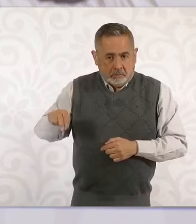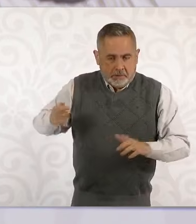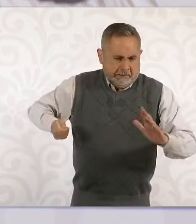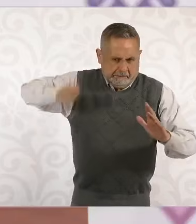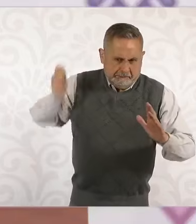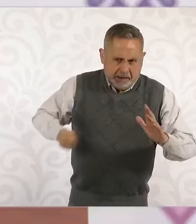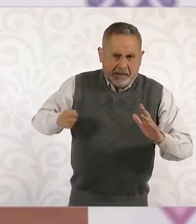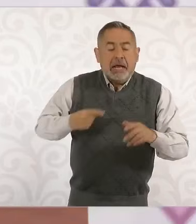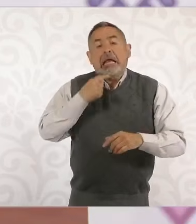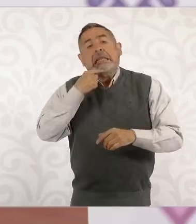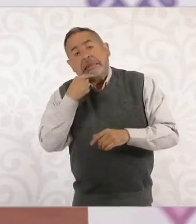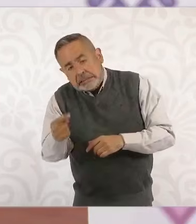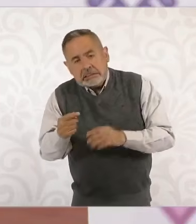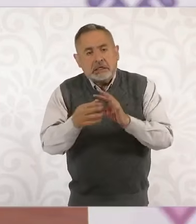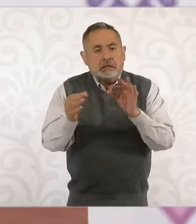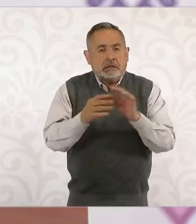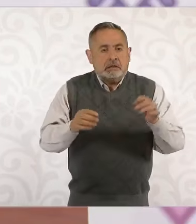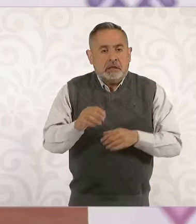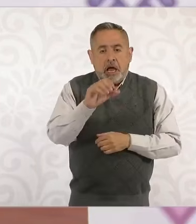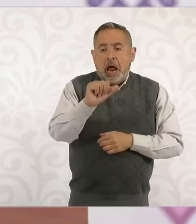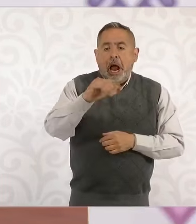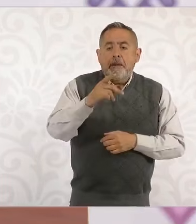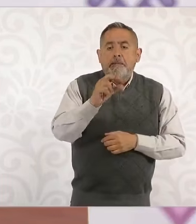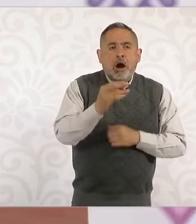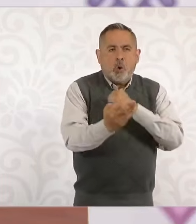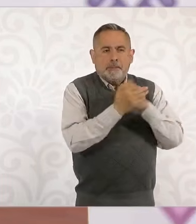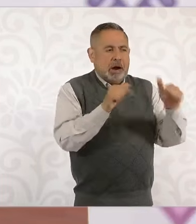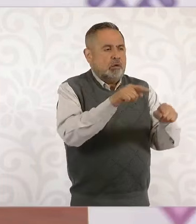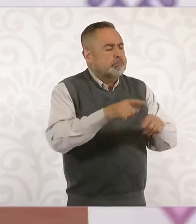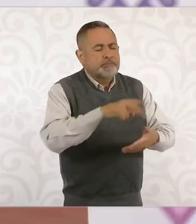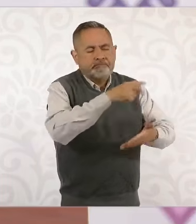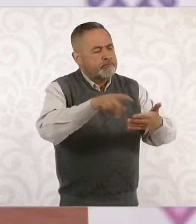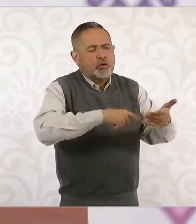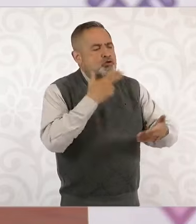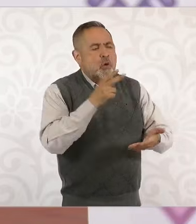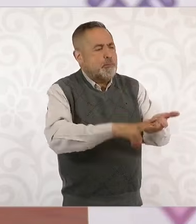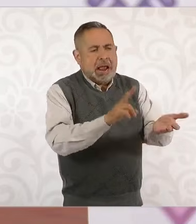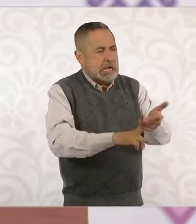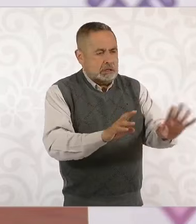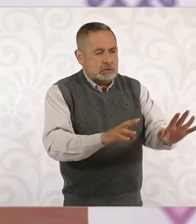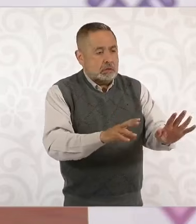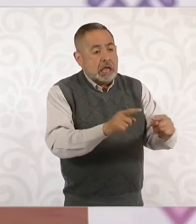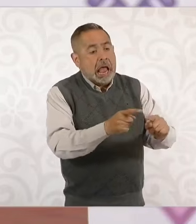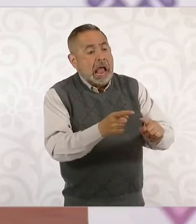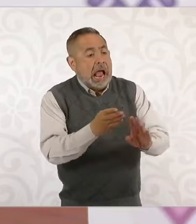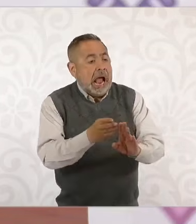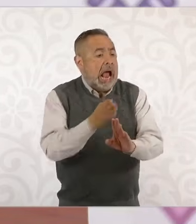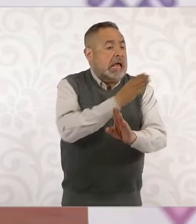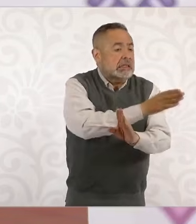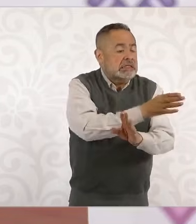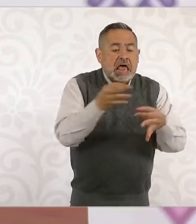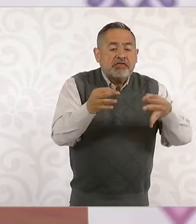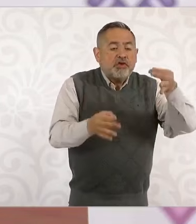dice que el amparo no es válido y que es válida la última resolución de los